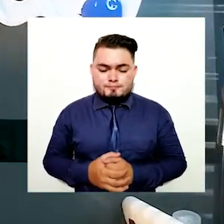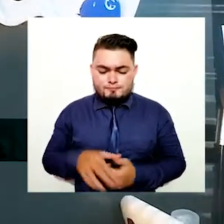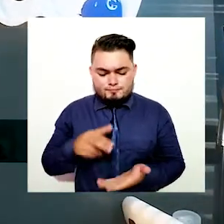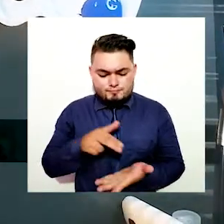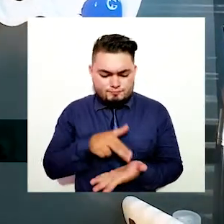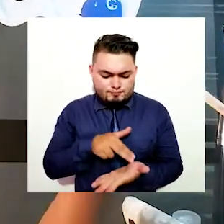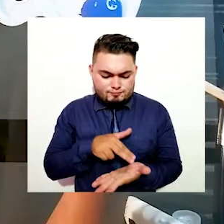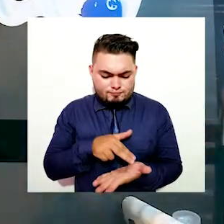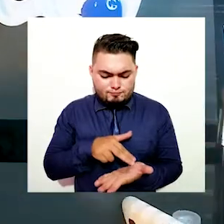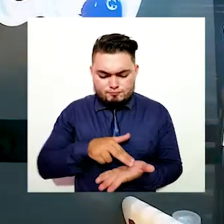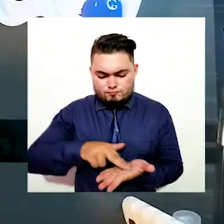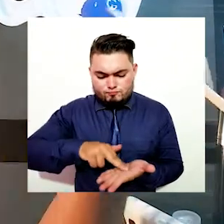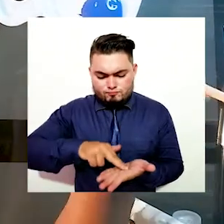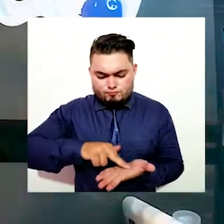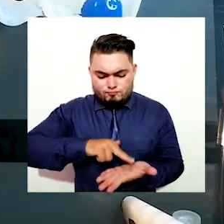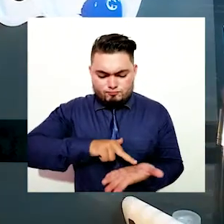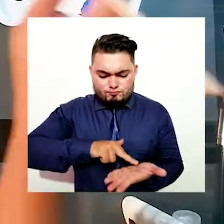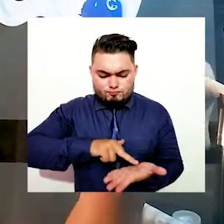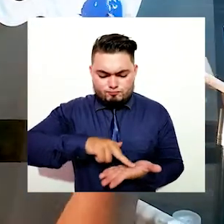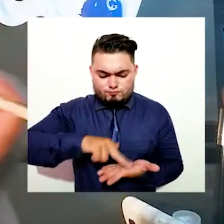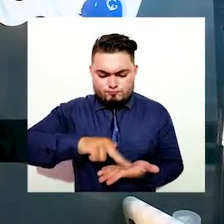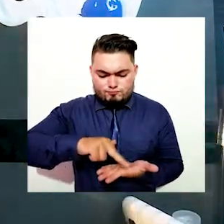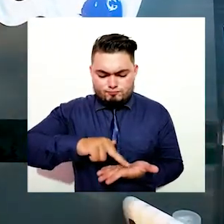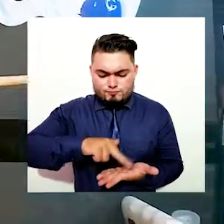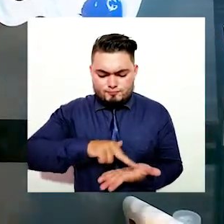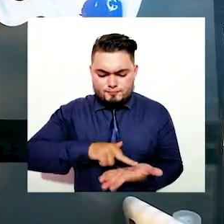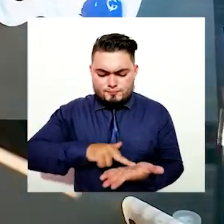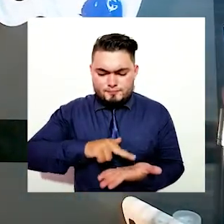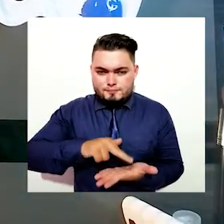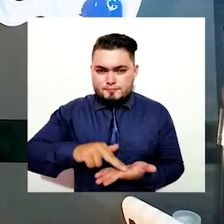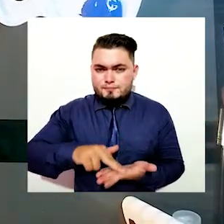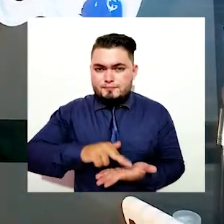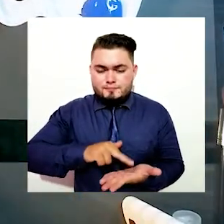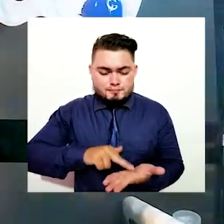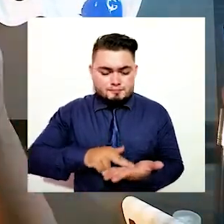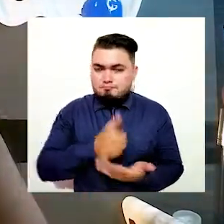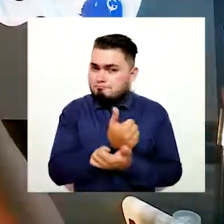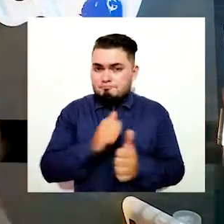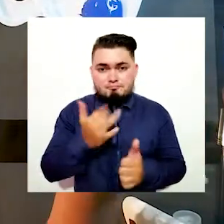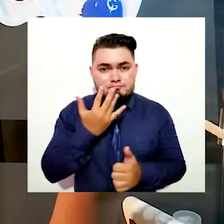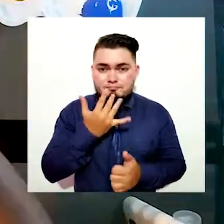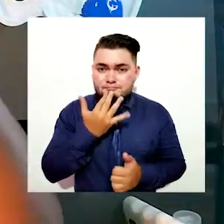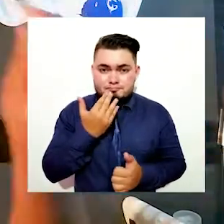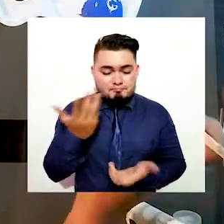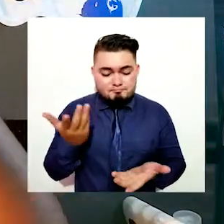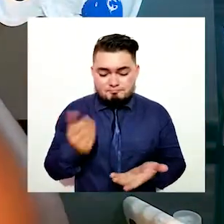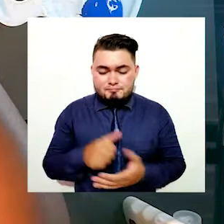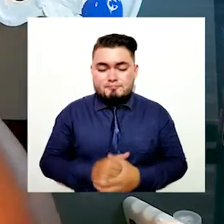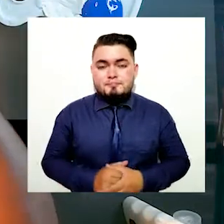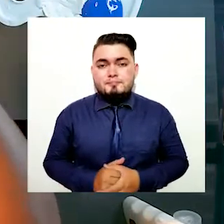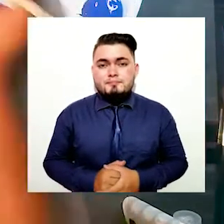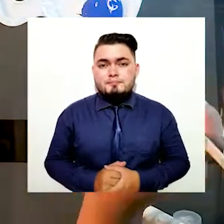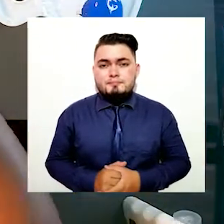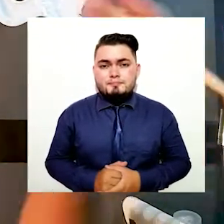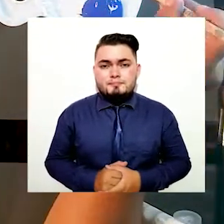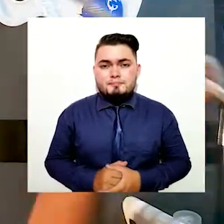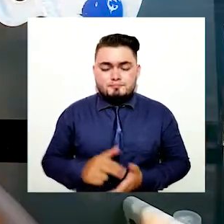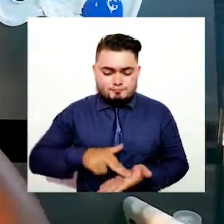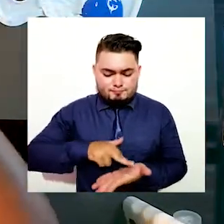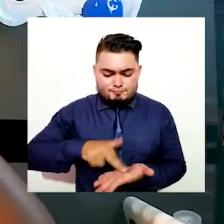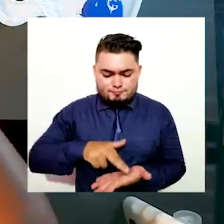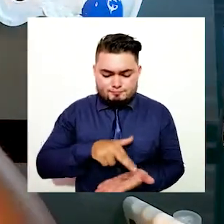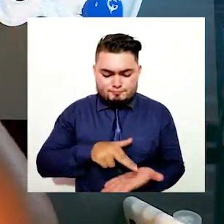en nuestra hoja blanca. Vamos a utilizar cualquier color que tengamos a mano, de las témperas